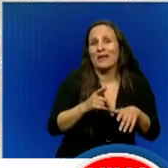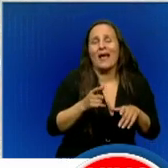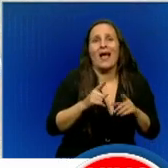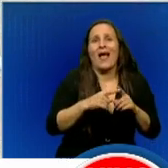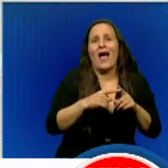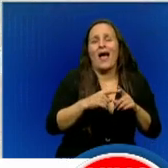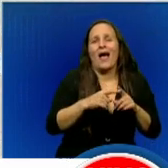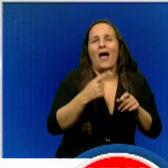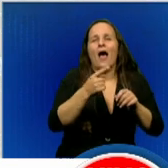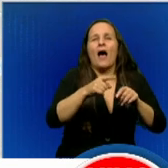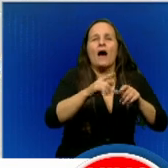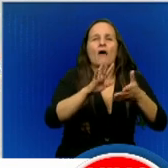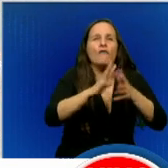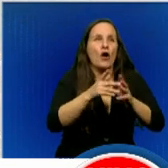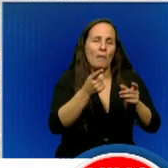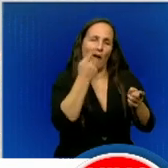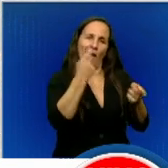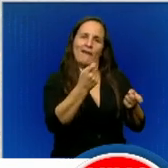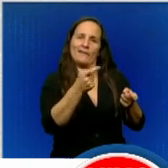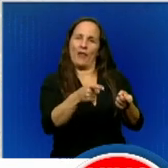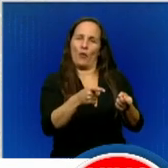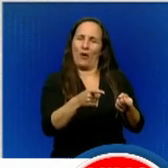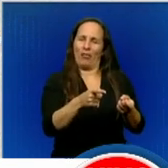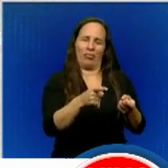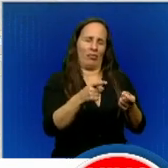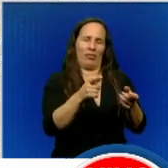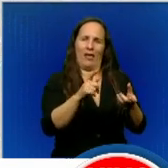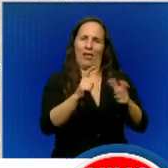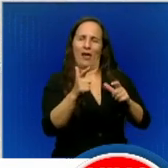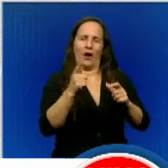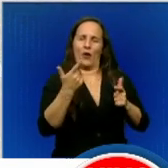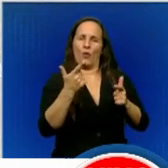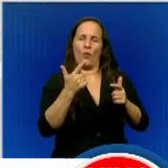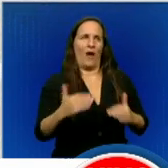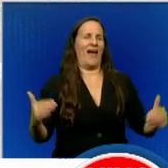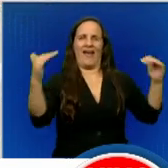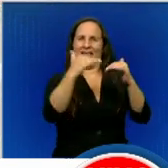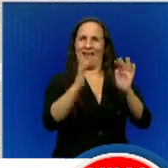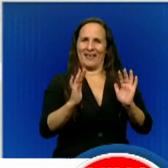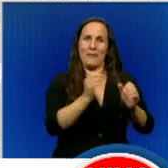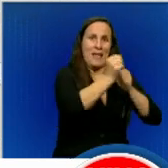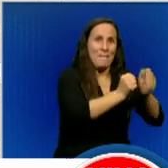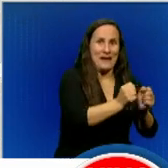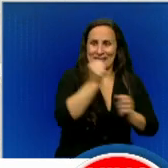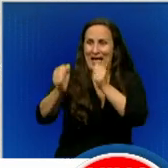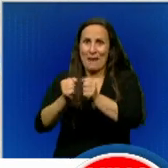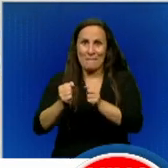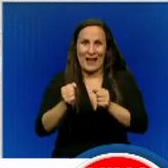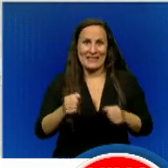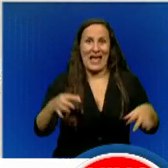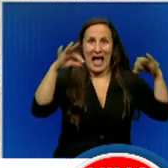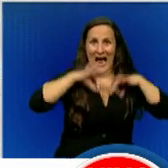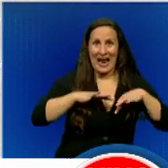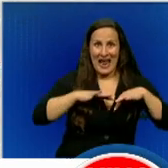extendernos mucho sobre lo distorsivo del asunto y también a la falta de equidad dos empresas con el mismo nivel de rentabilidad